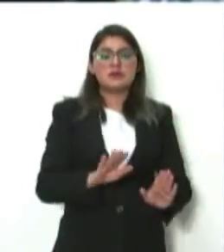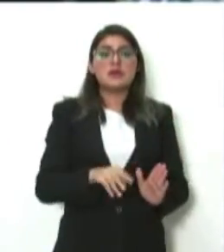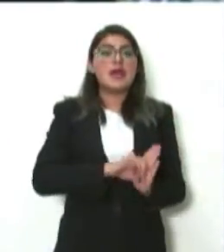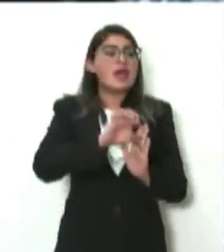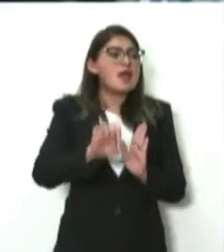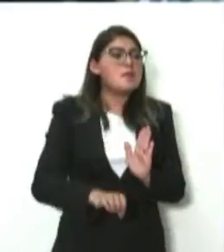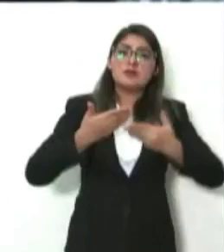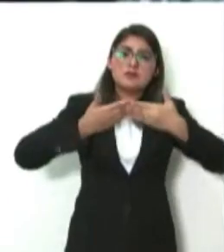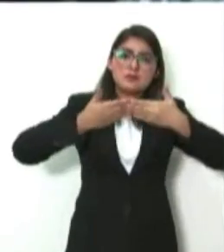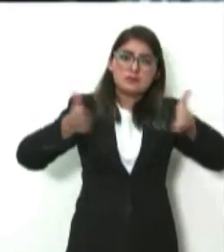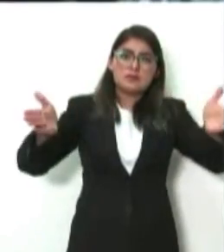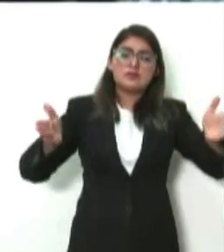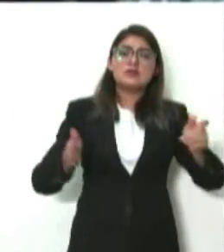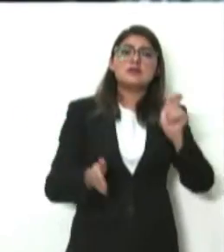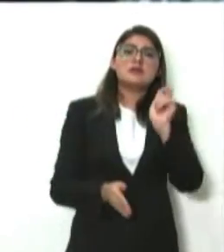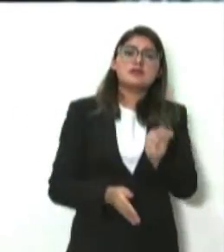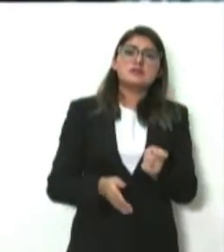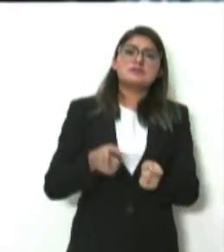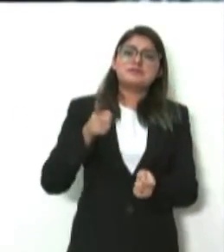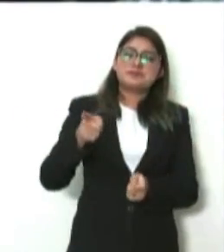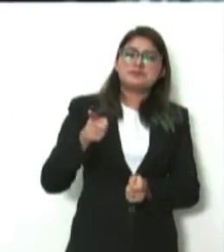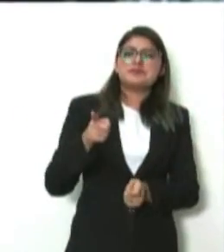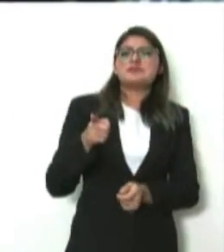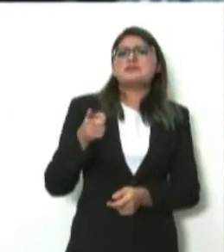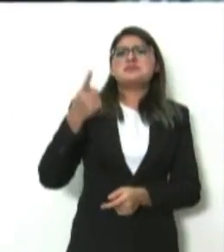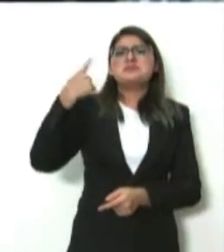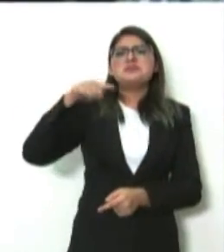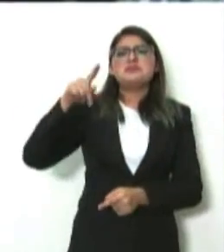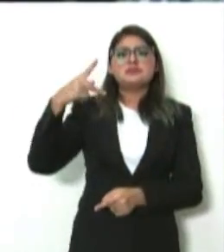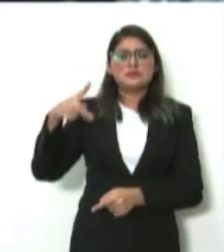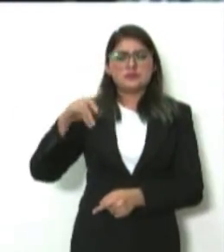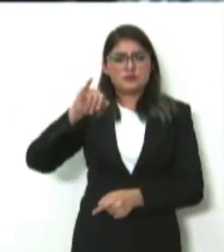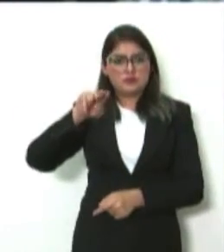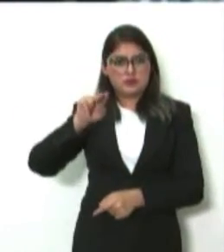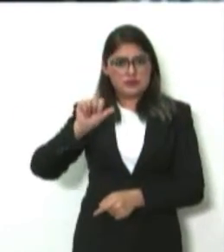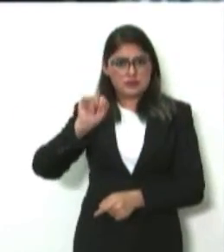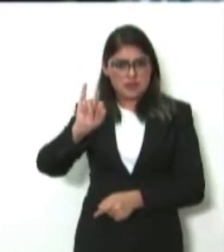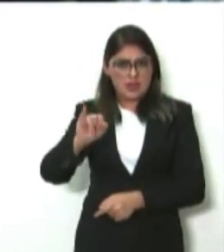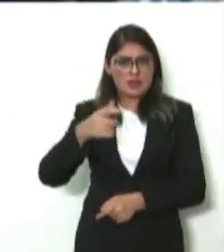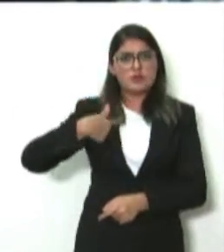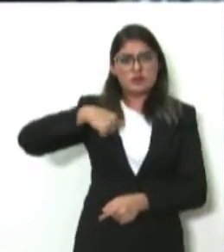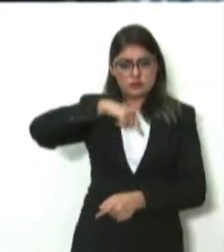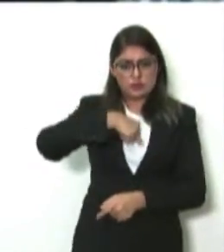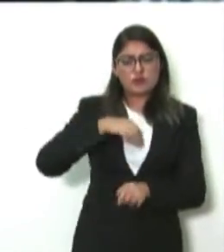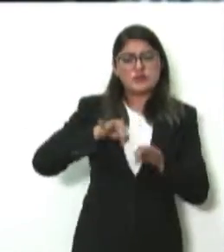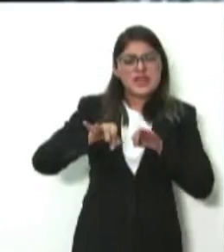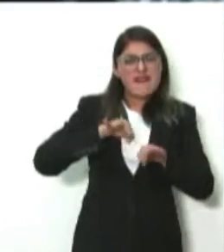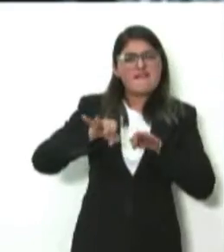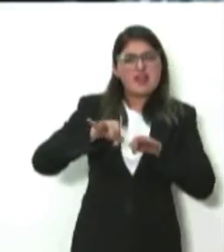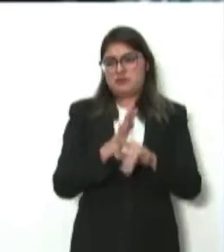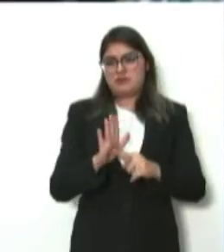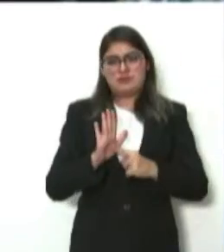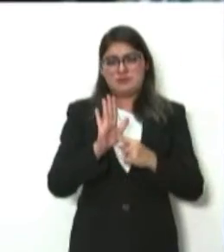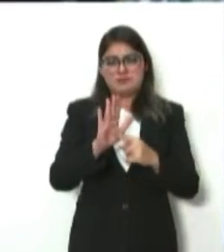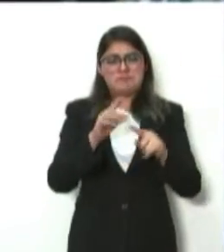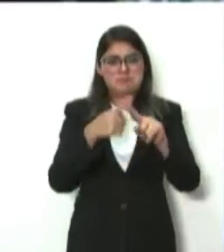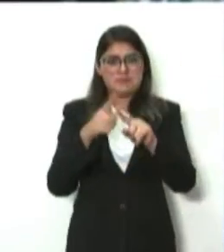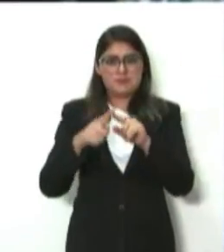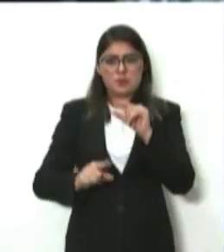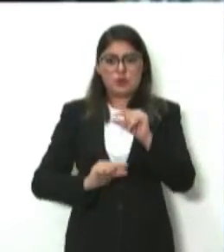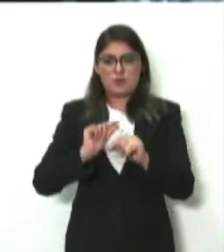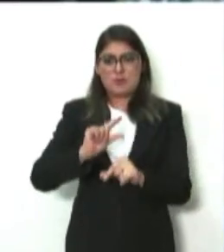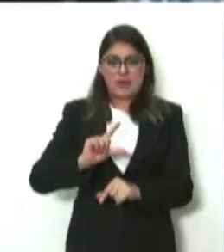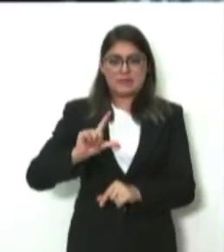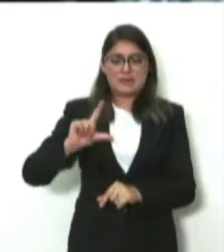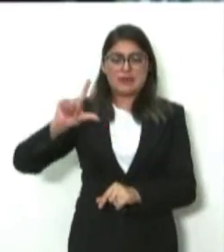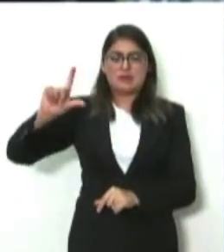ejemplos y distinciones. La utilidad que conlleva la función del INAI cada vez que, como en estos, que son los casos que exponemos, que es una